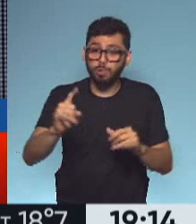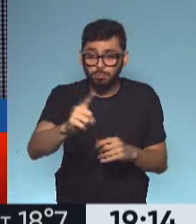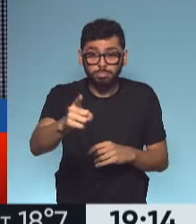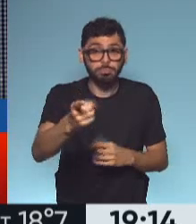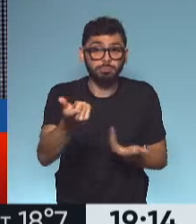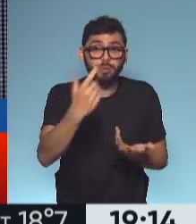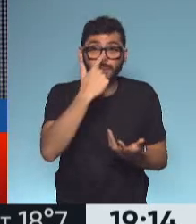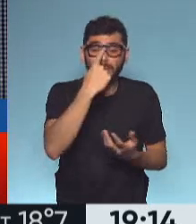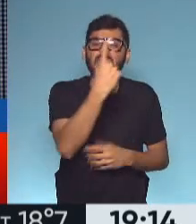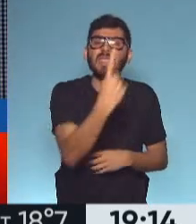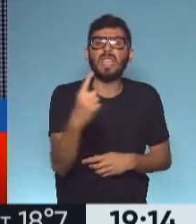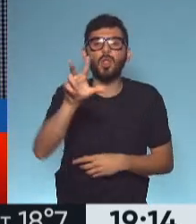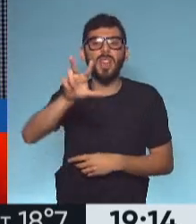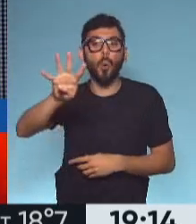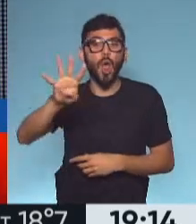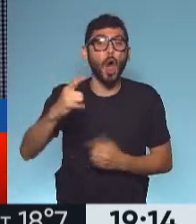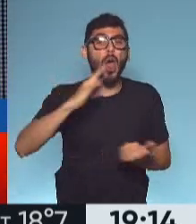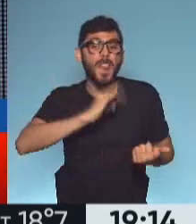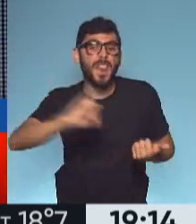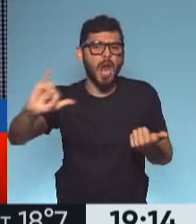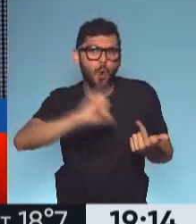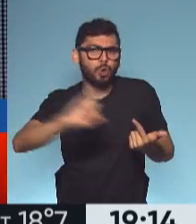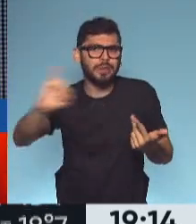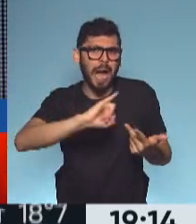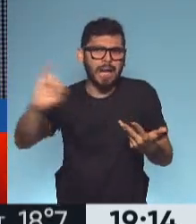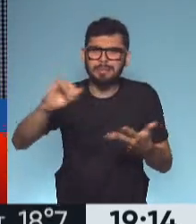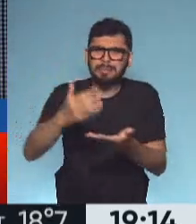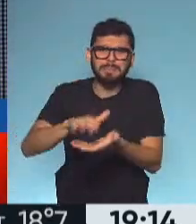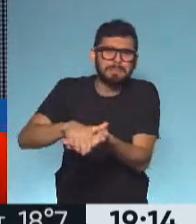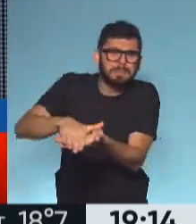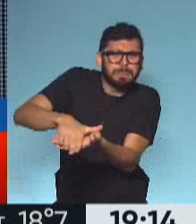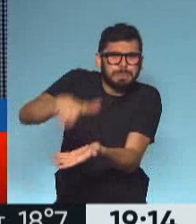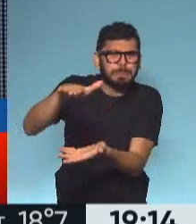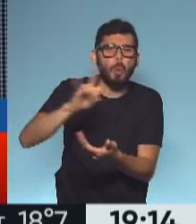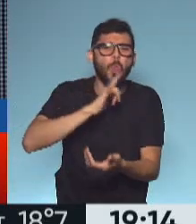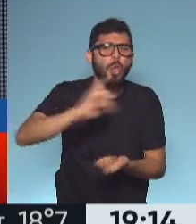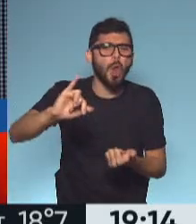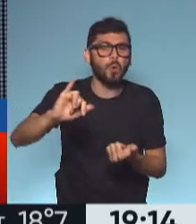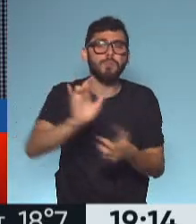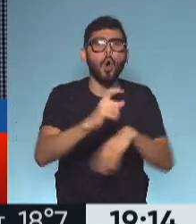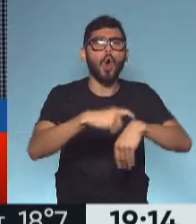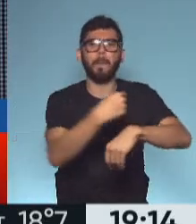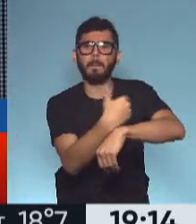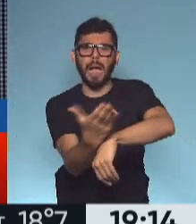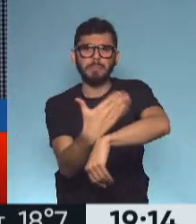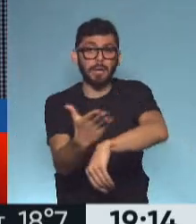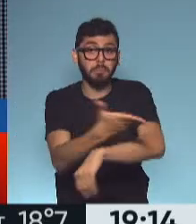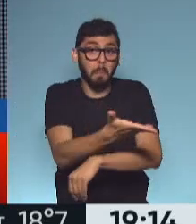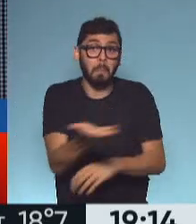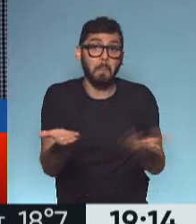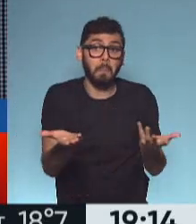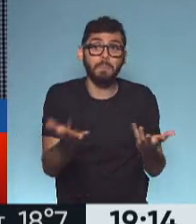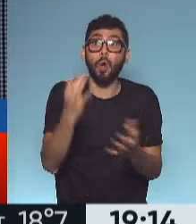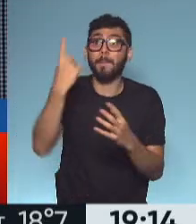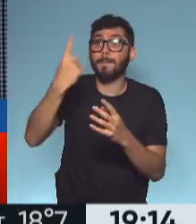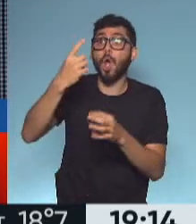los números del 134, se hacen las denuncias y hay infinidad de denuncias en la Ciudad de Buenos Aires. Así que digamos que empezó por la escolaridad y se fue para otros